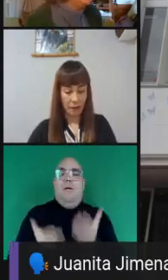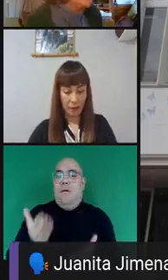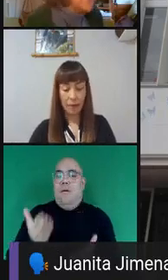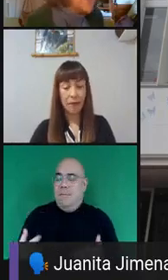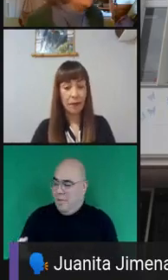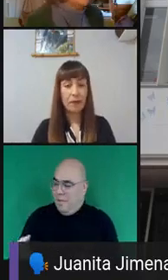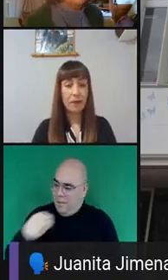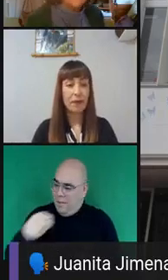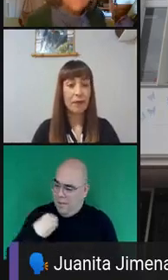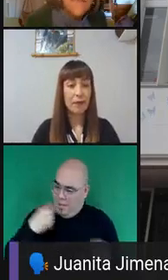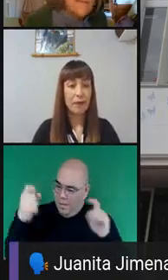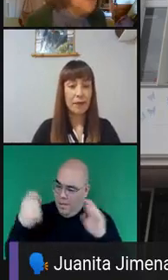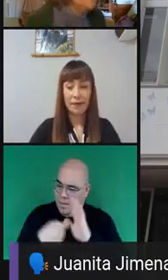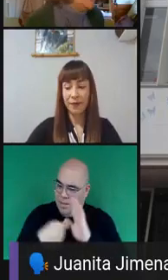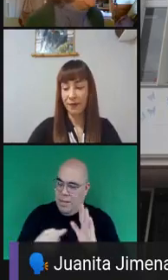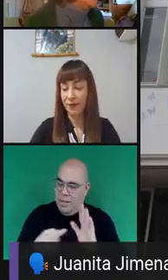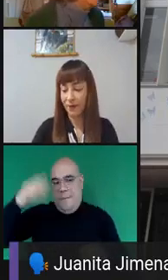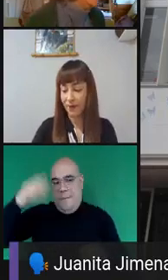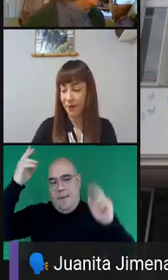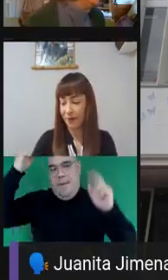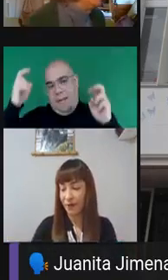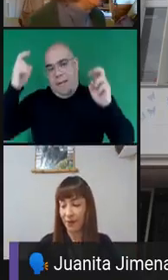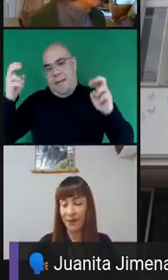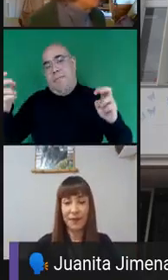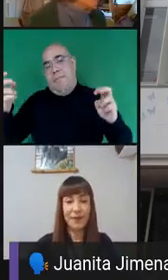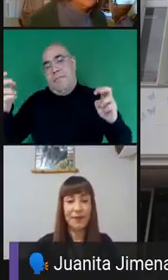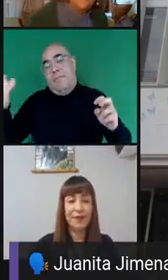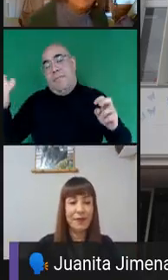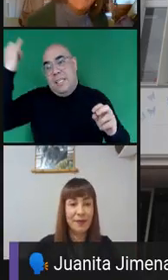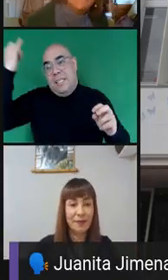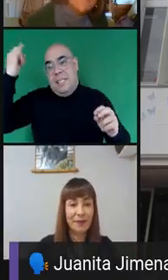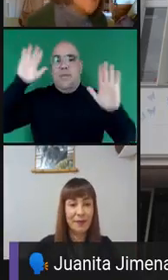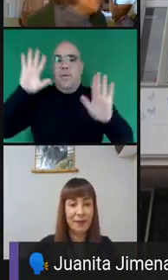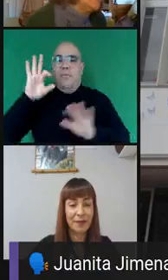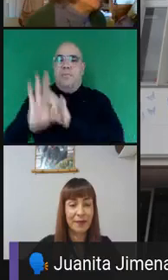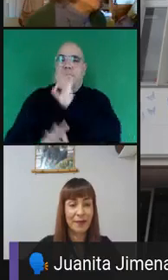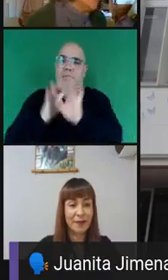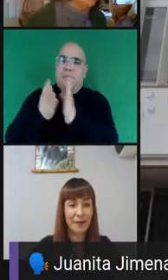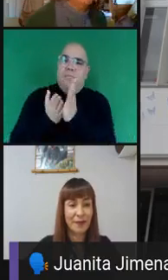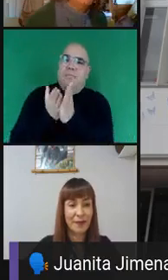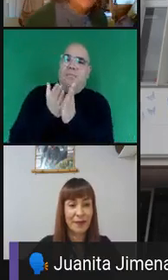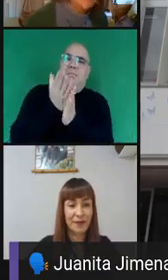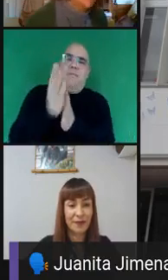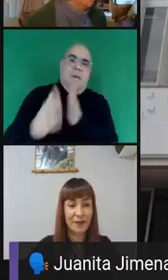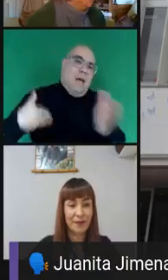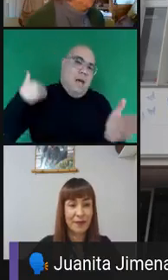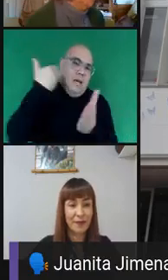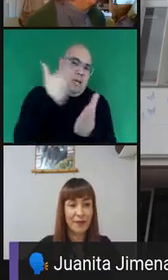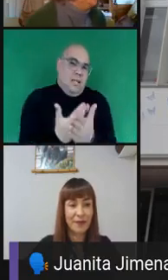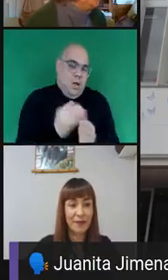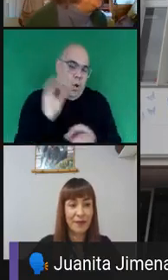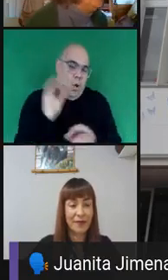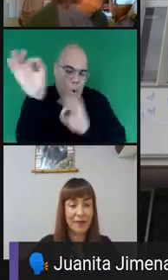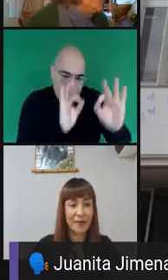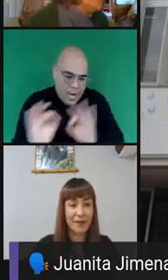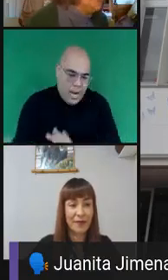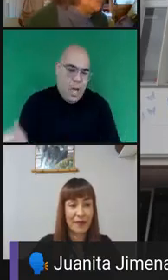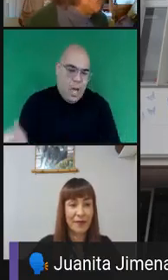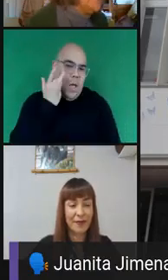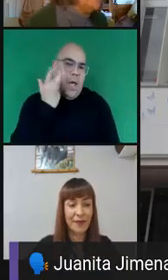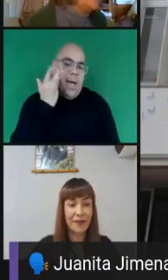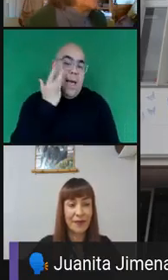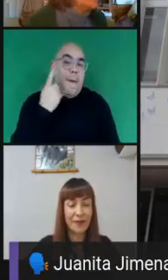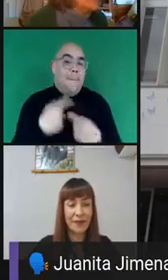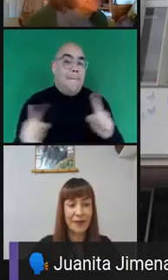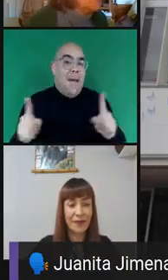de la indiferencia, le ganan la partida a la idea de conservar todo perfectamente ordenado y pulcro. Pero esto no